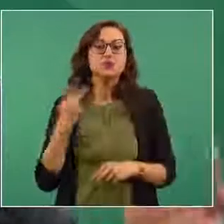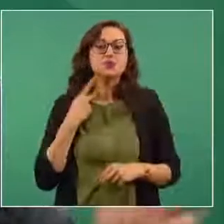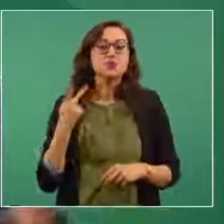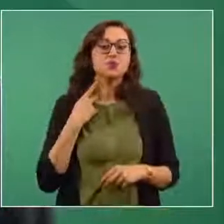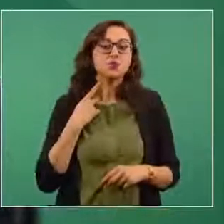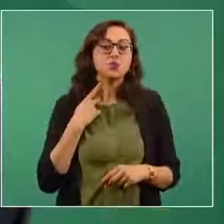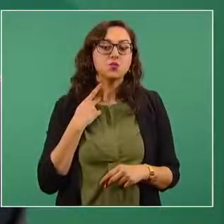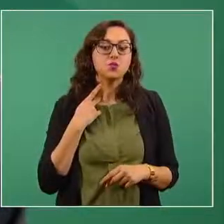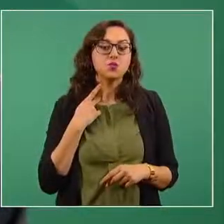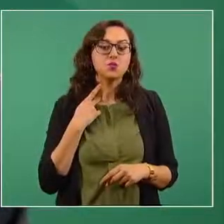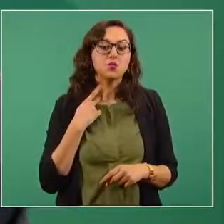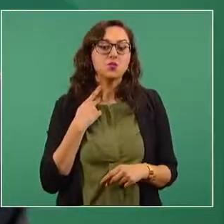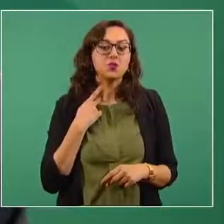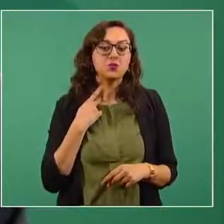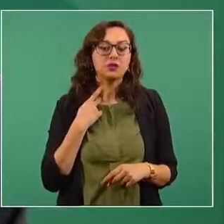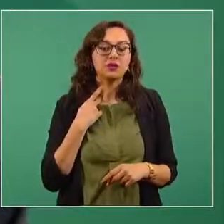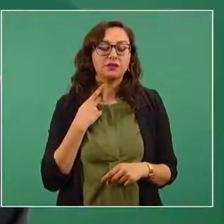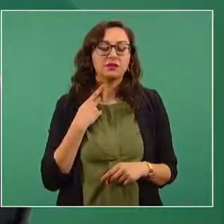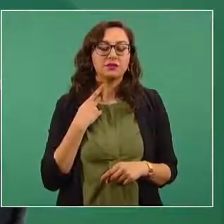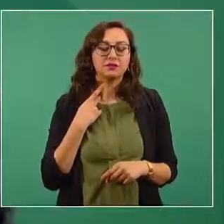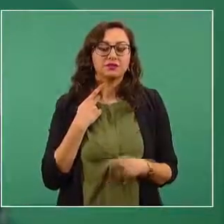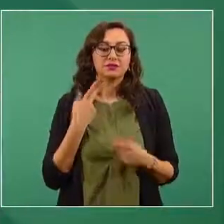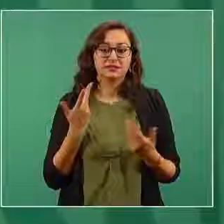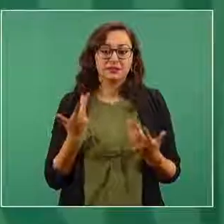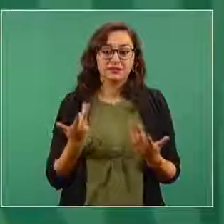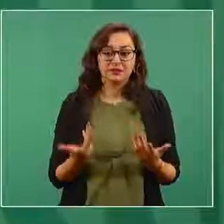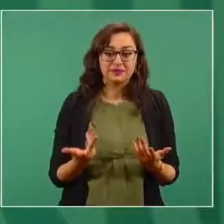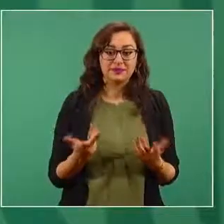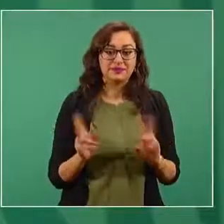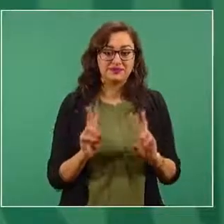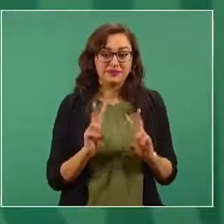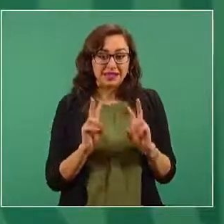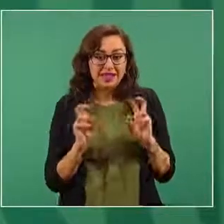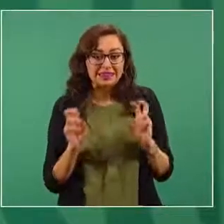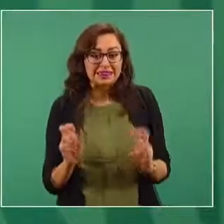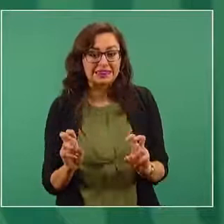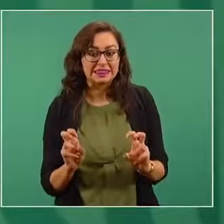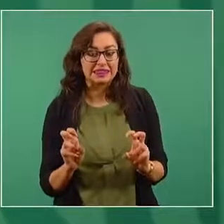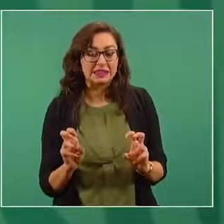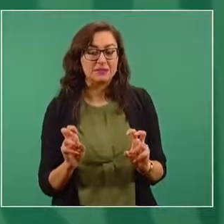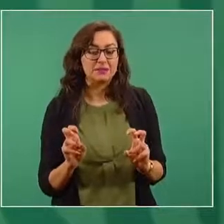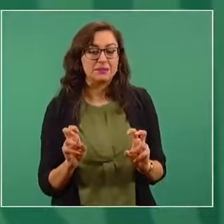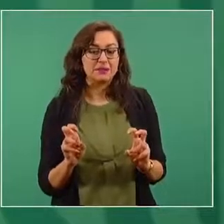donde se tratan los asuntos